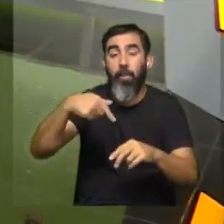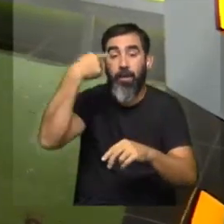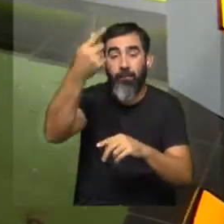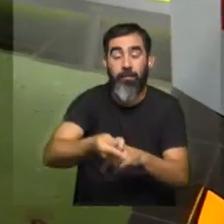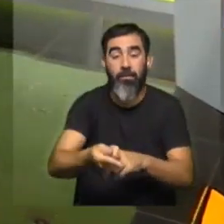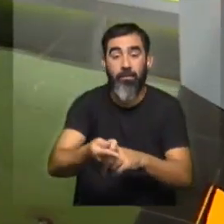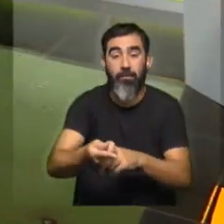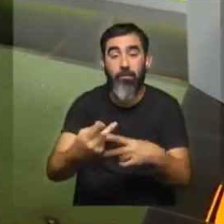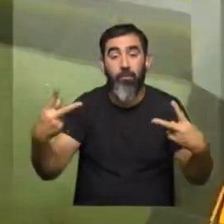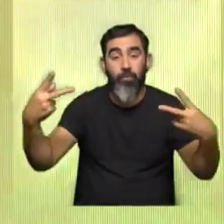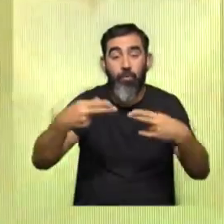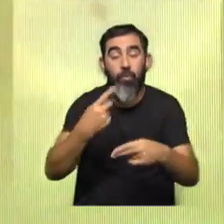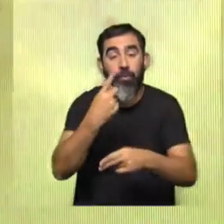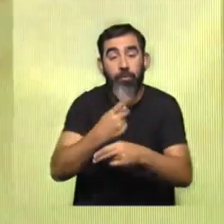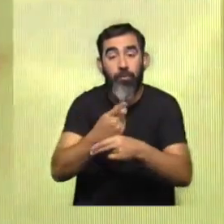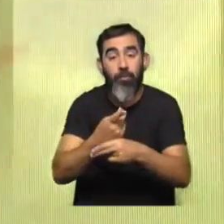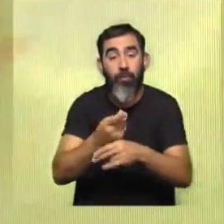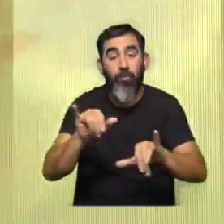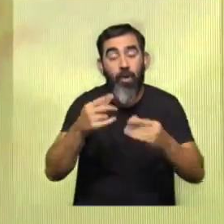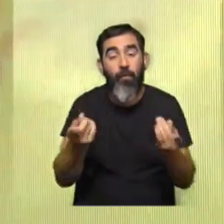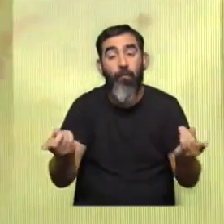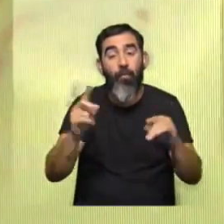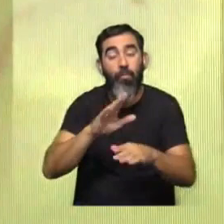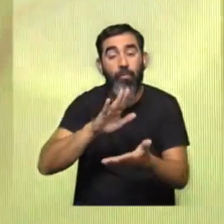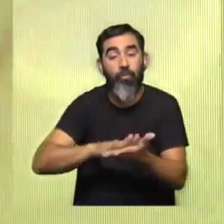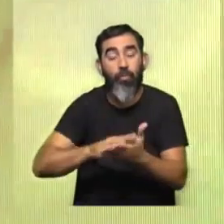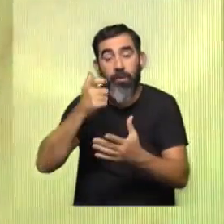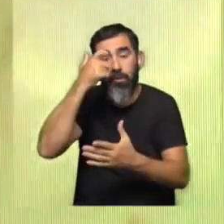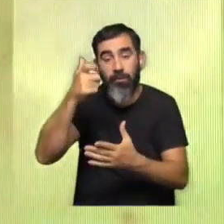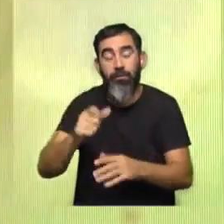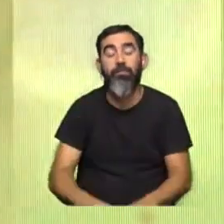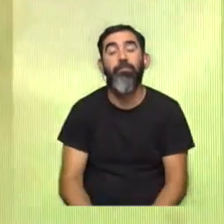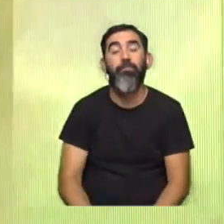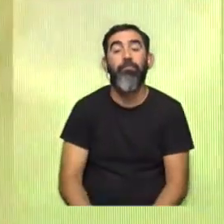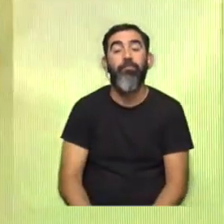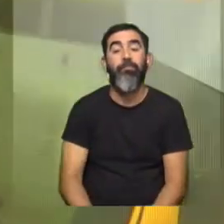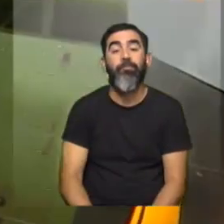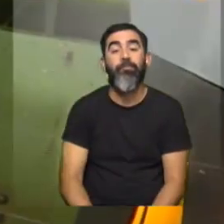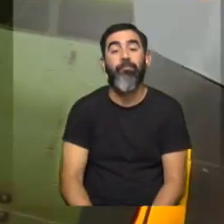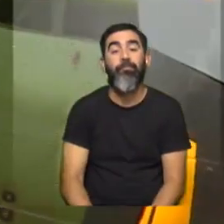Nosotros hacemos la primera pausa en Sobre Ciencia y a la vuelta vamos a hablar de hemofilia. No se vayan.